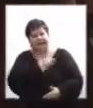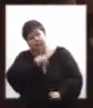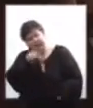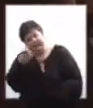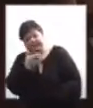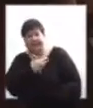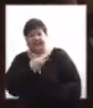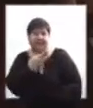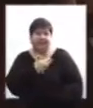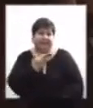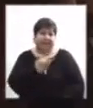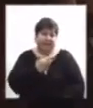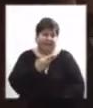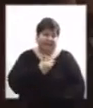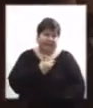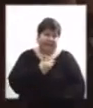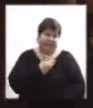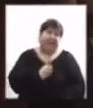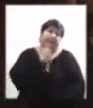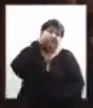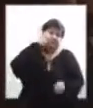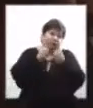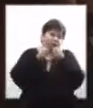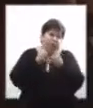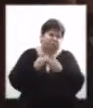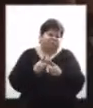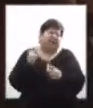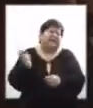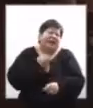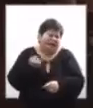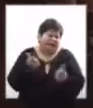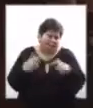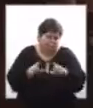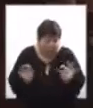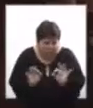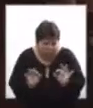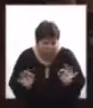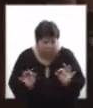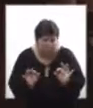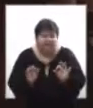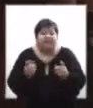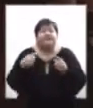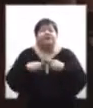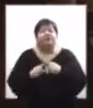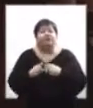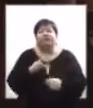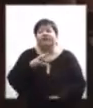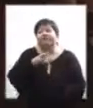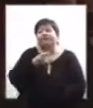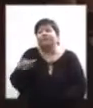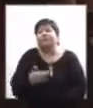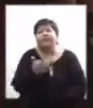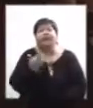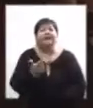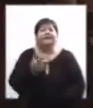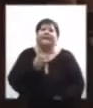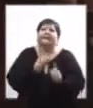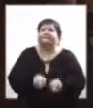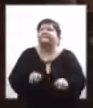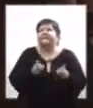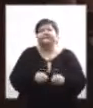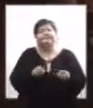alcalde también Luis oliva una reunión que no tiene nada de rara lo que sí no tiene es hacer la misma